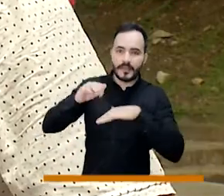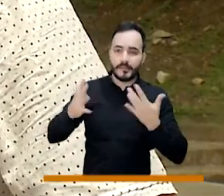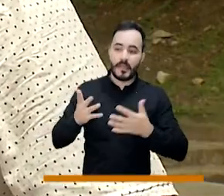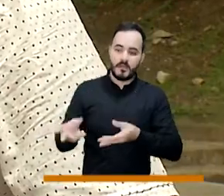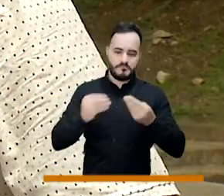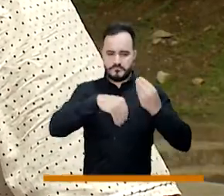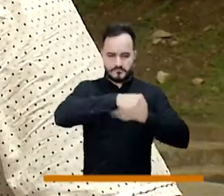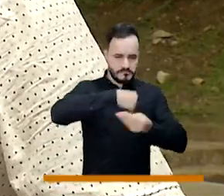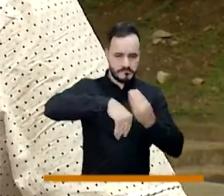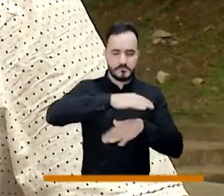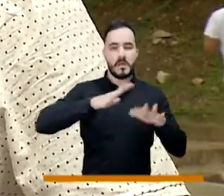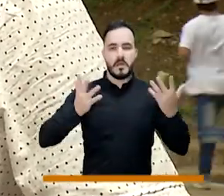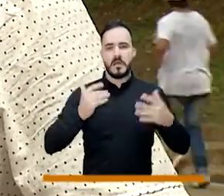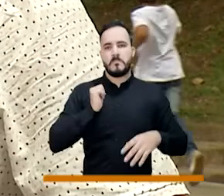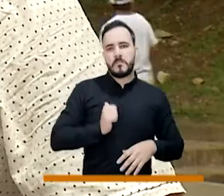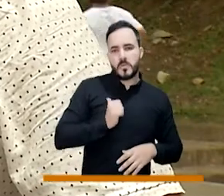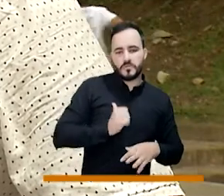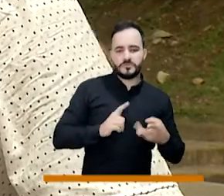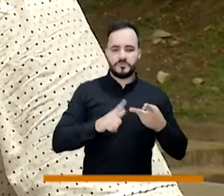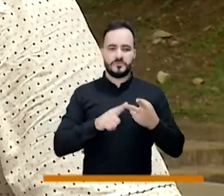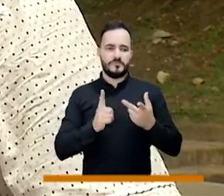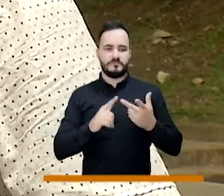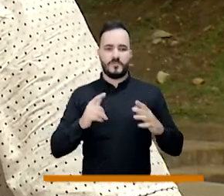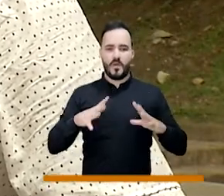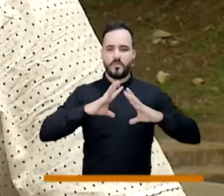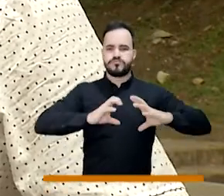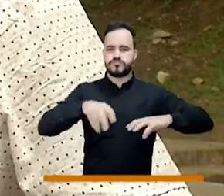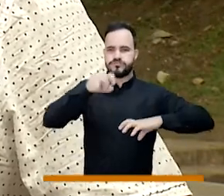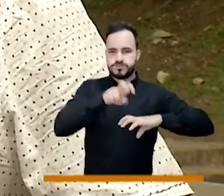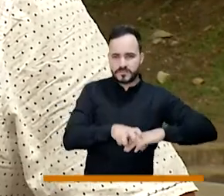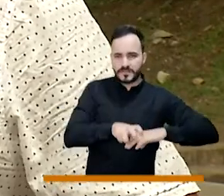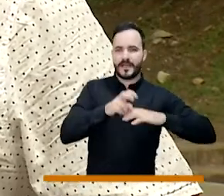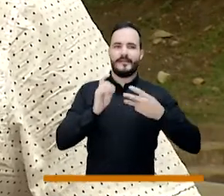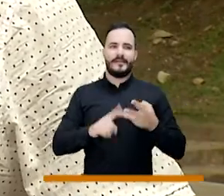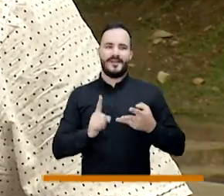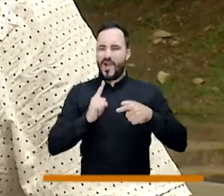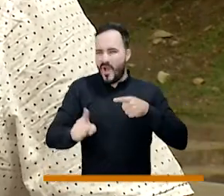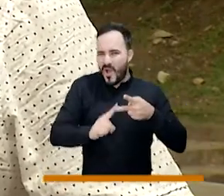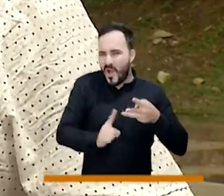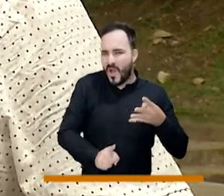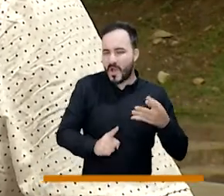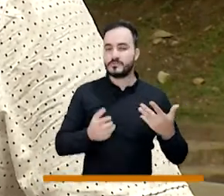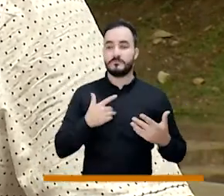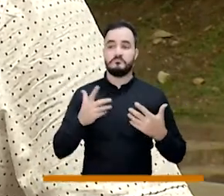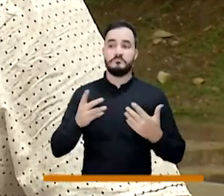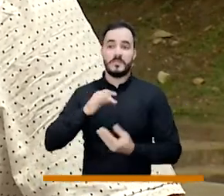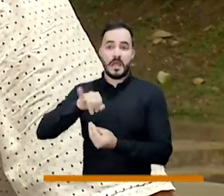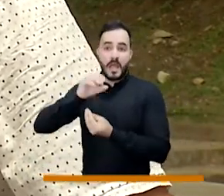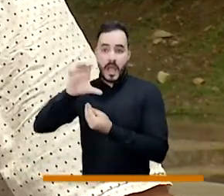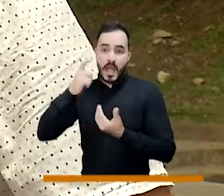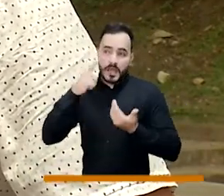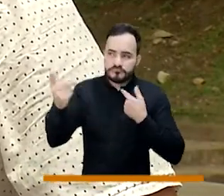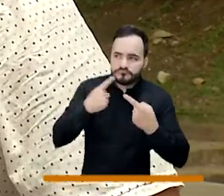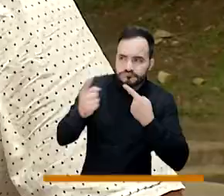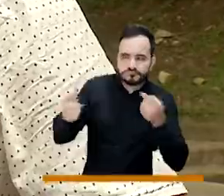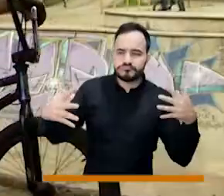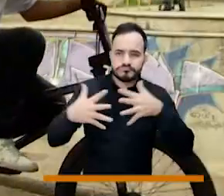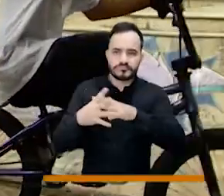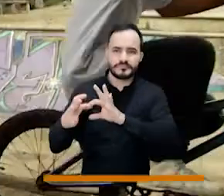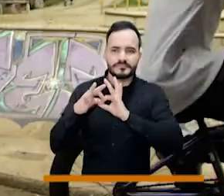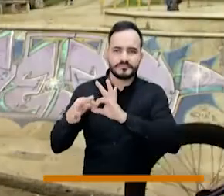en bolsos, en souvenirs, en puff y en otros artículos que a través de la Junta de Acción Comunal estamos buscando darles una disposición